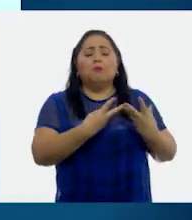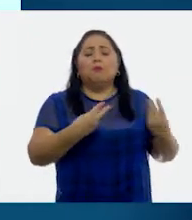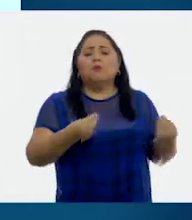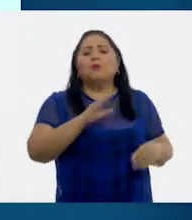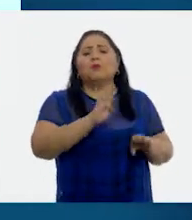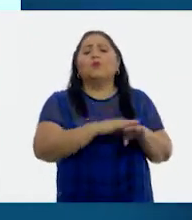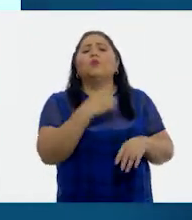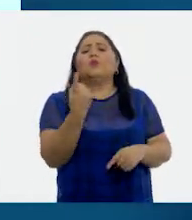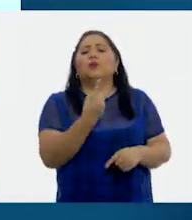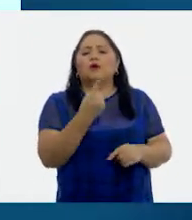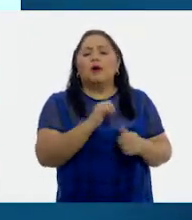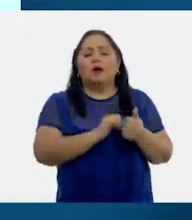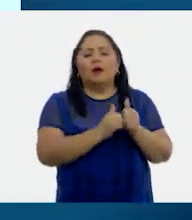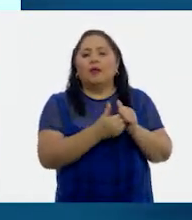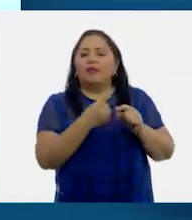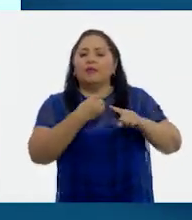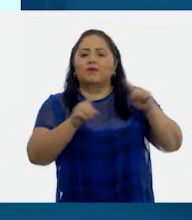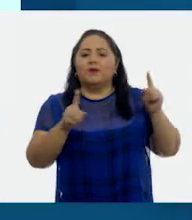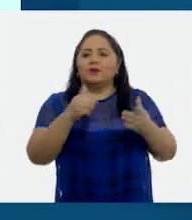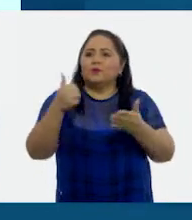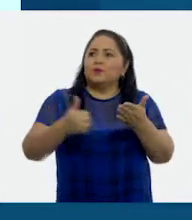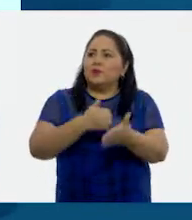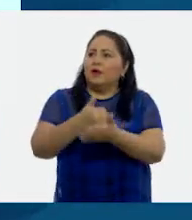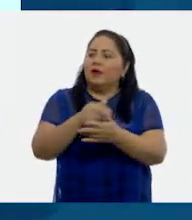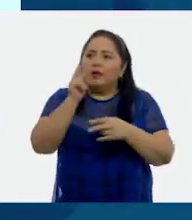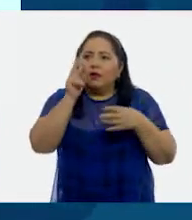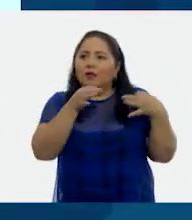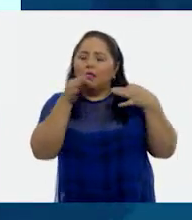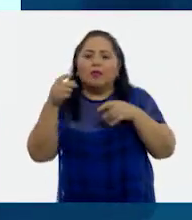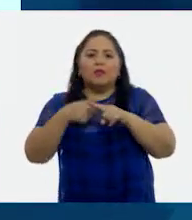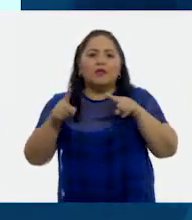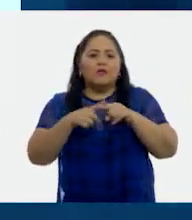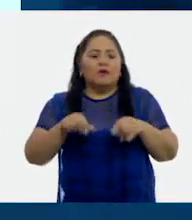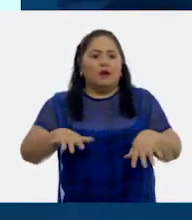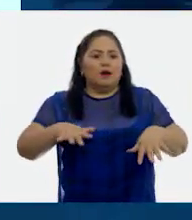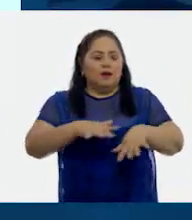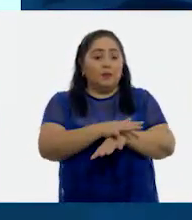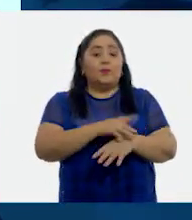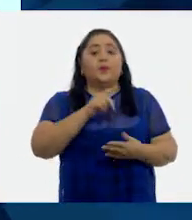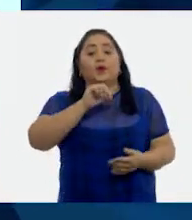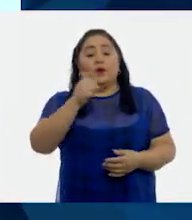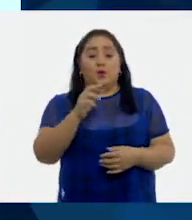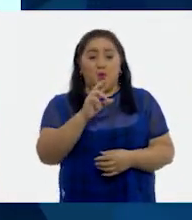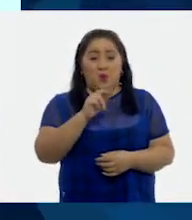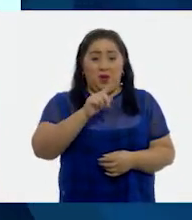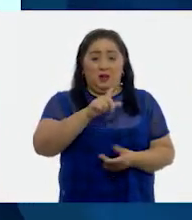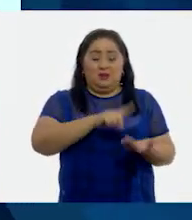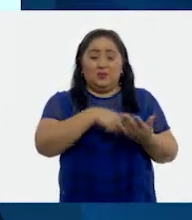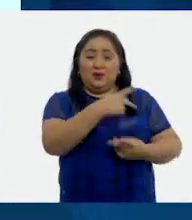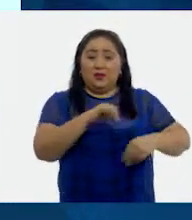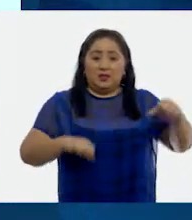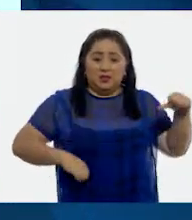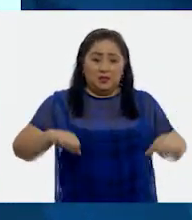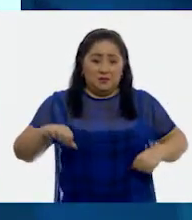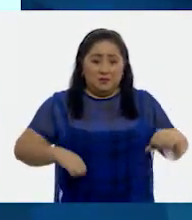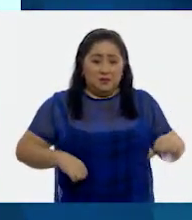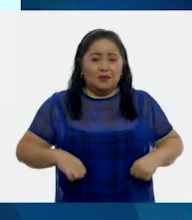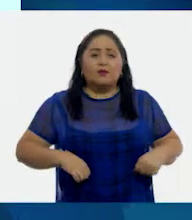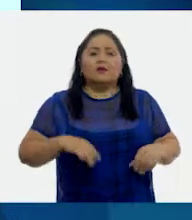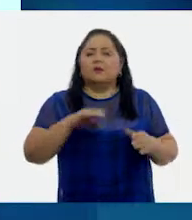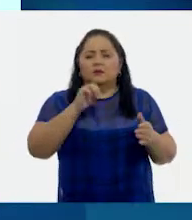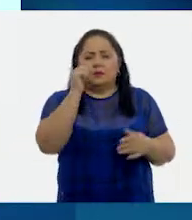a su cercanía e influencia con las grandes ciudades. En el medio rural, las actividades que se llevan a